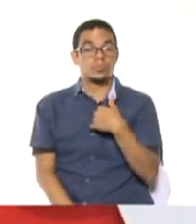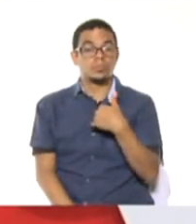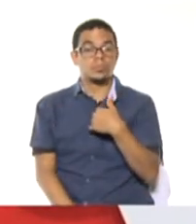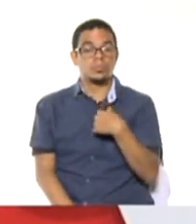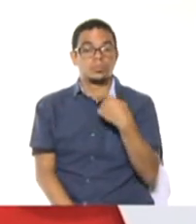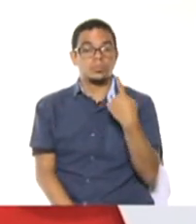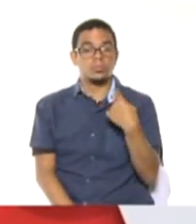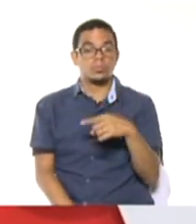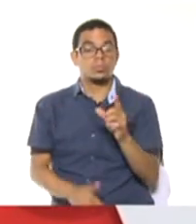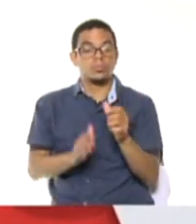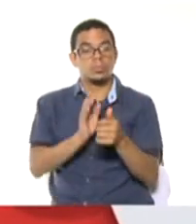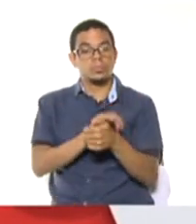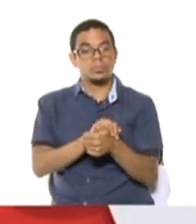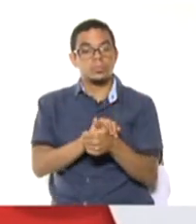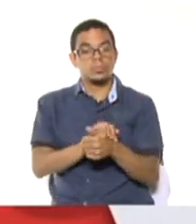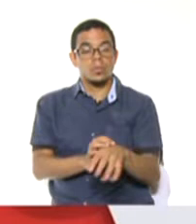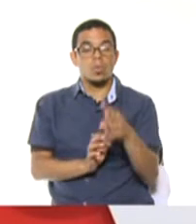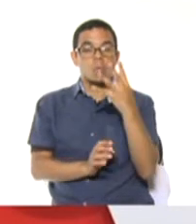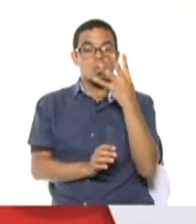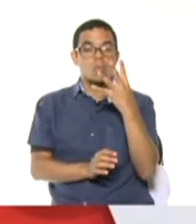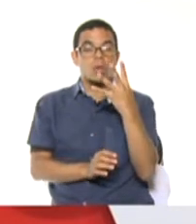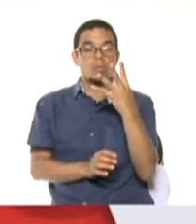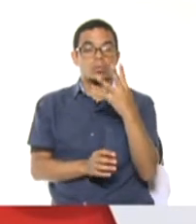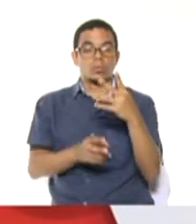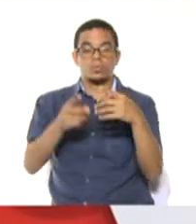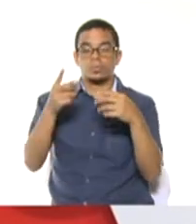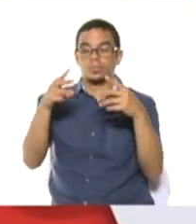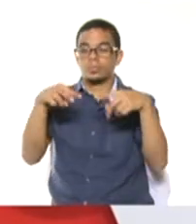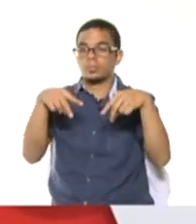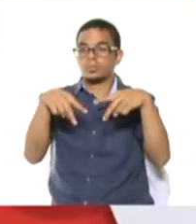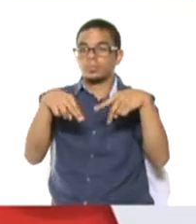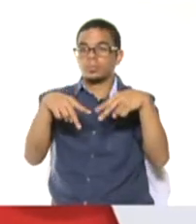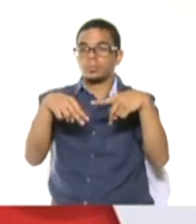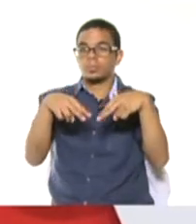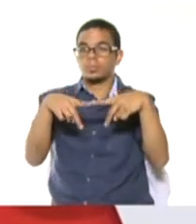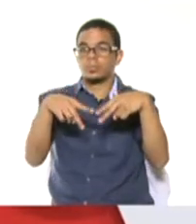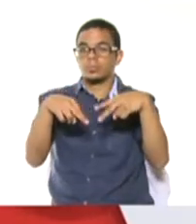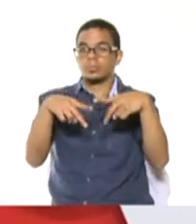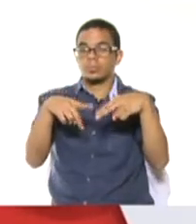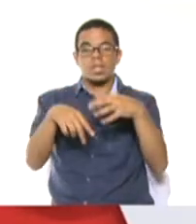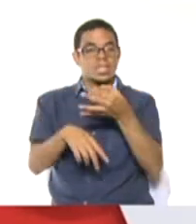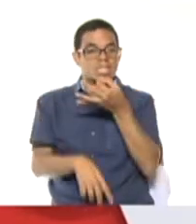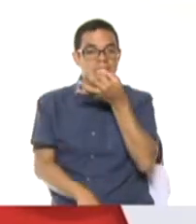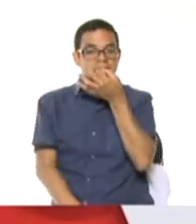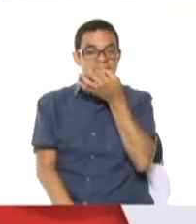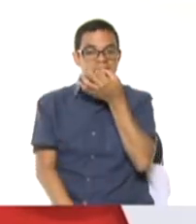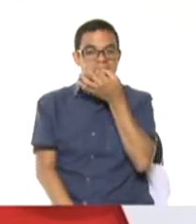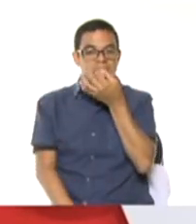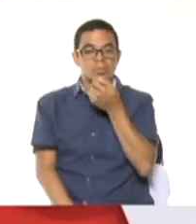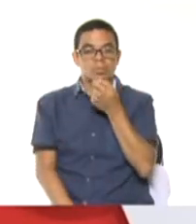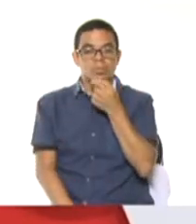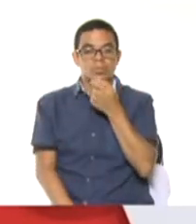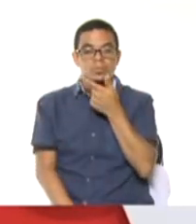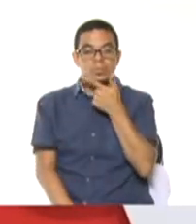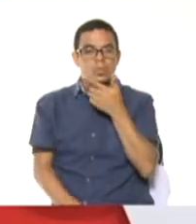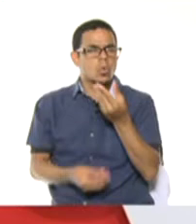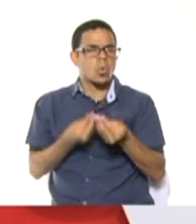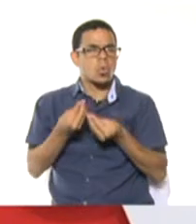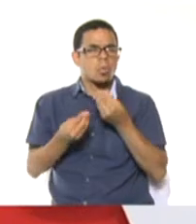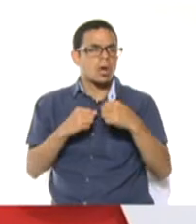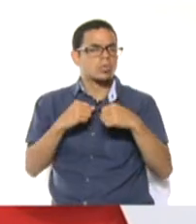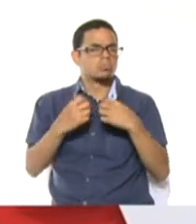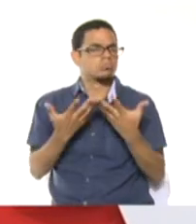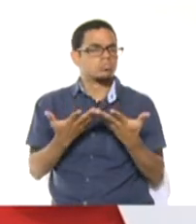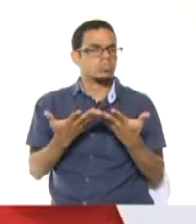que tiene cuatro patas. Es pequeño y verde su caparazón. Y se